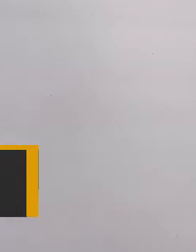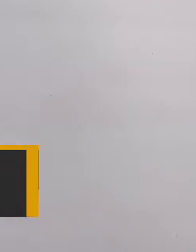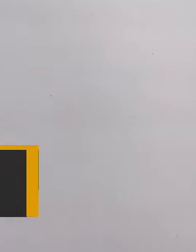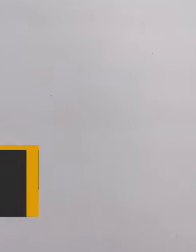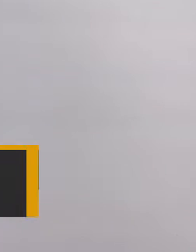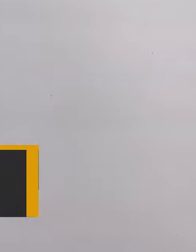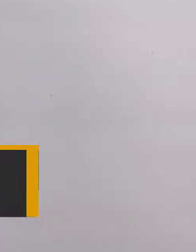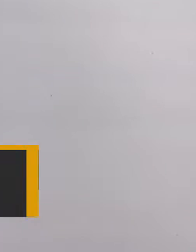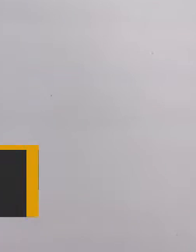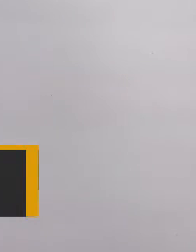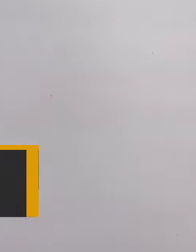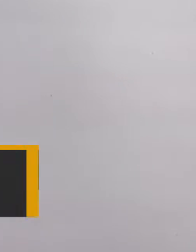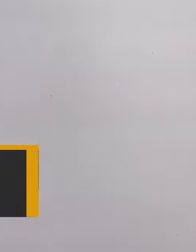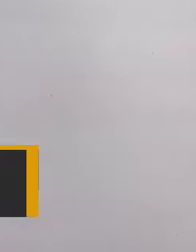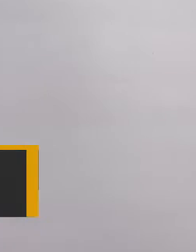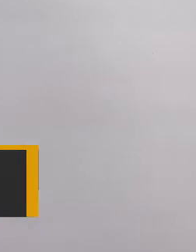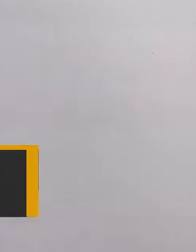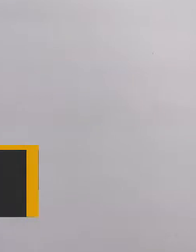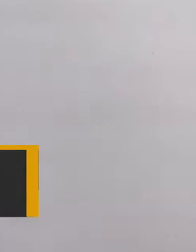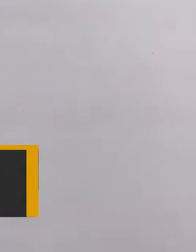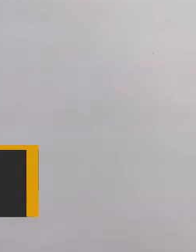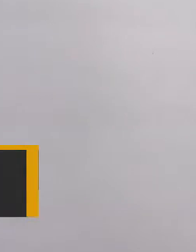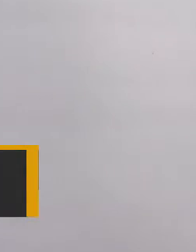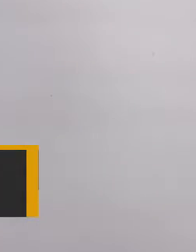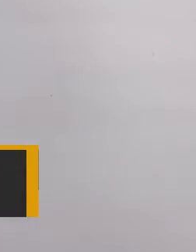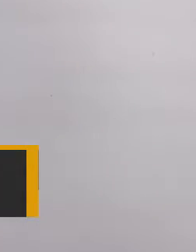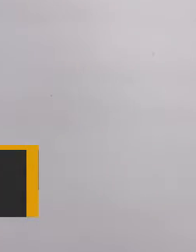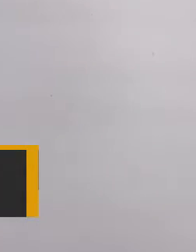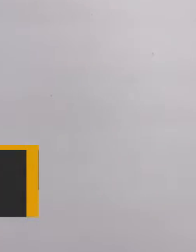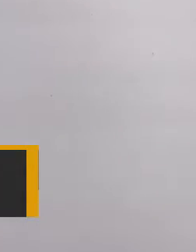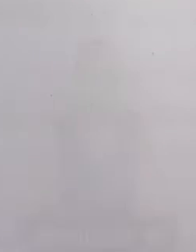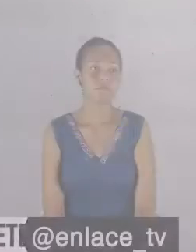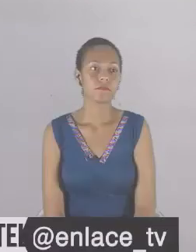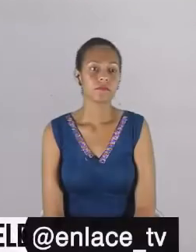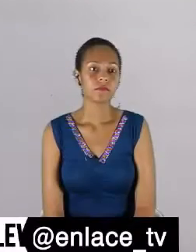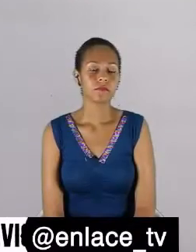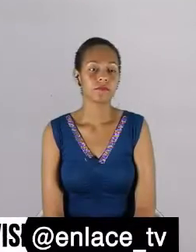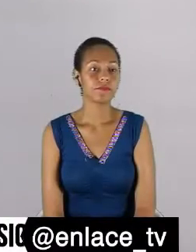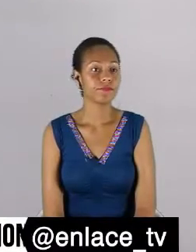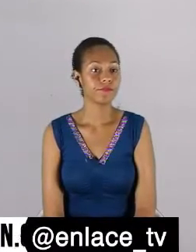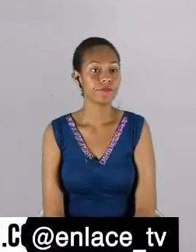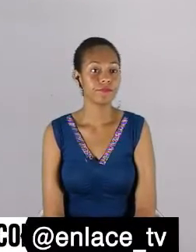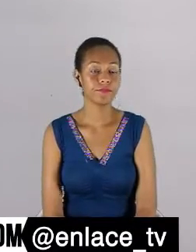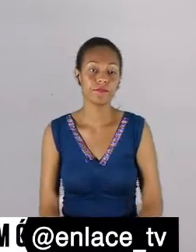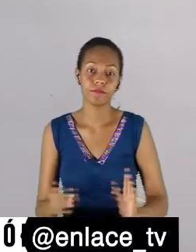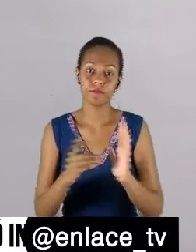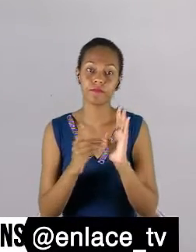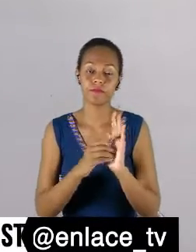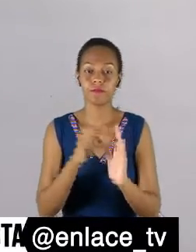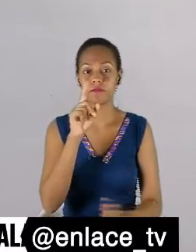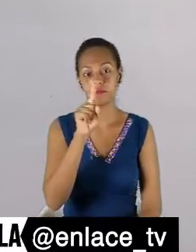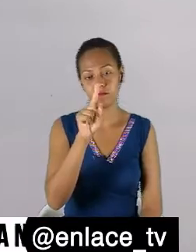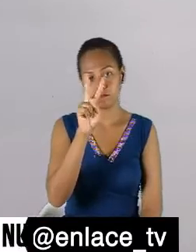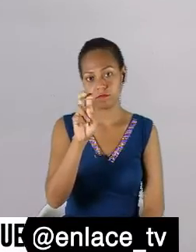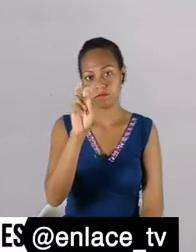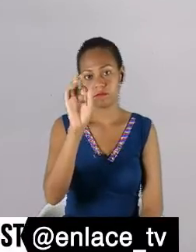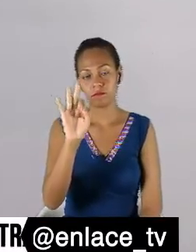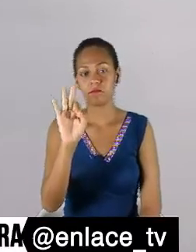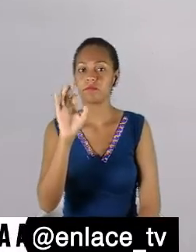la teleaudiencia. El decreto 173, promulgado el día lunes 13 de junio por el señor